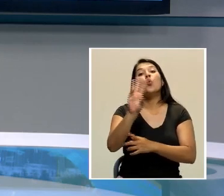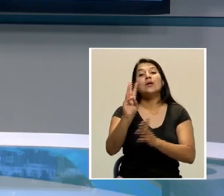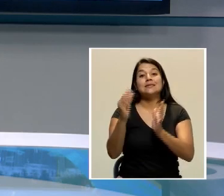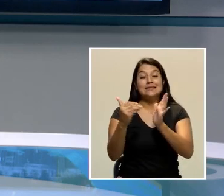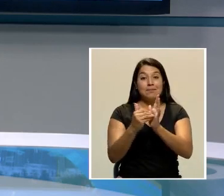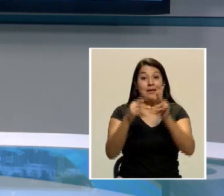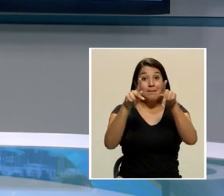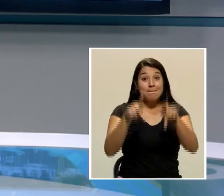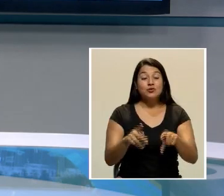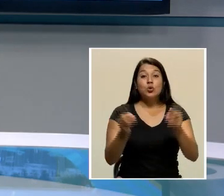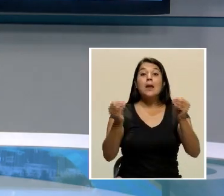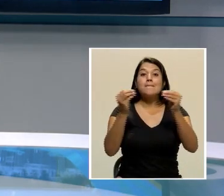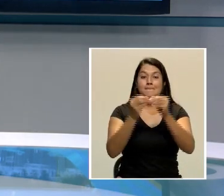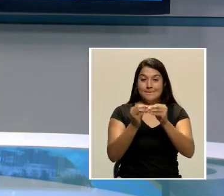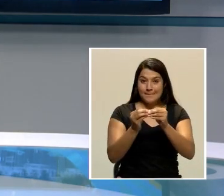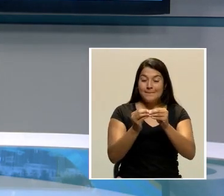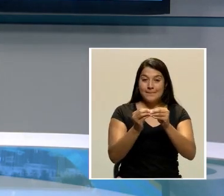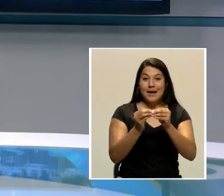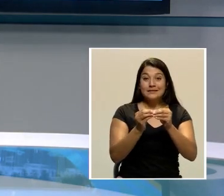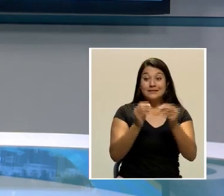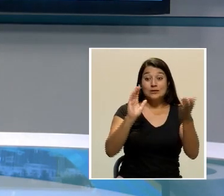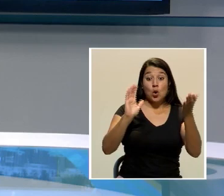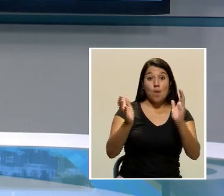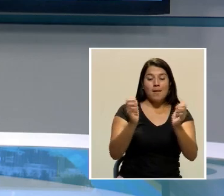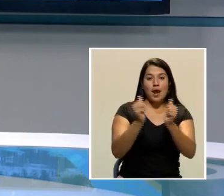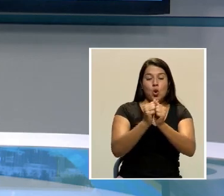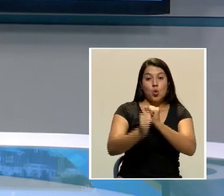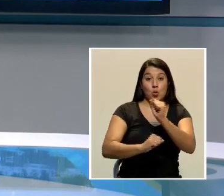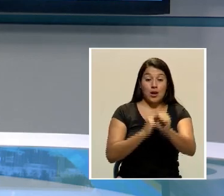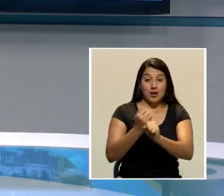256,000 personas más que la misma fecha del año pasado.